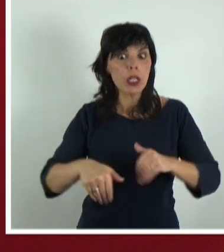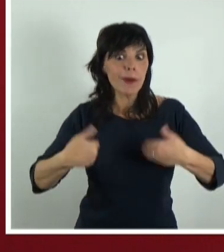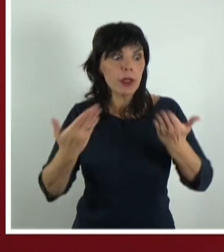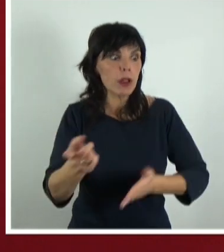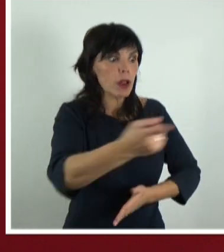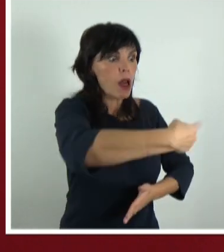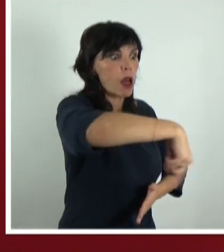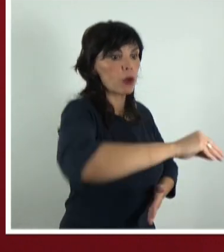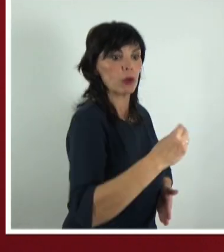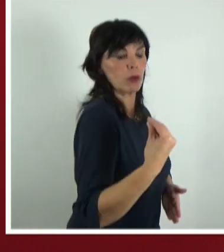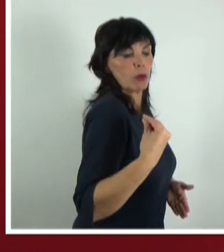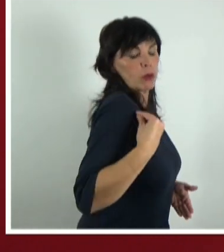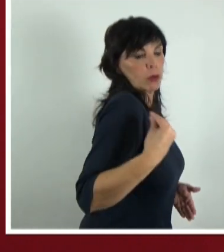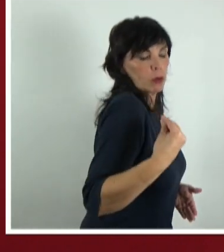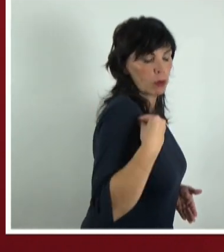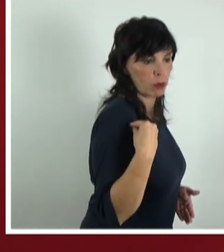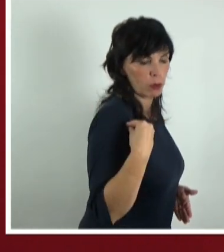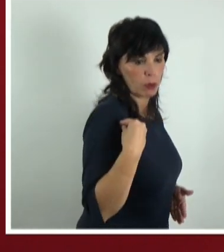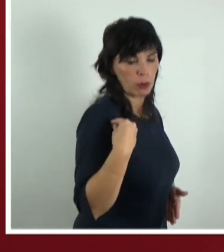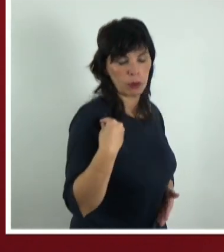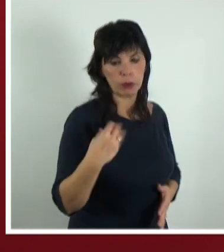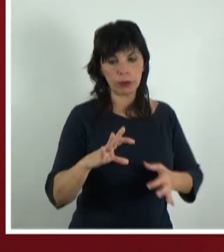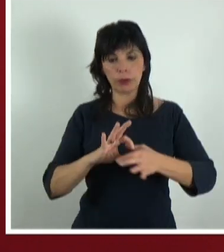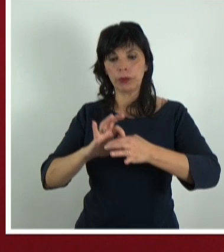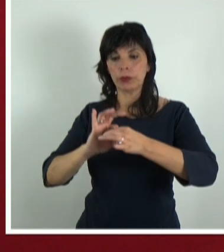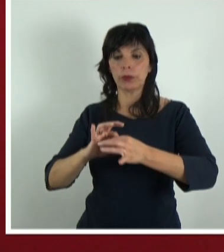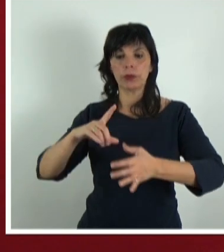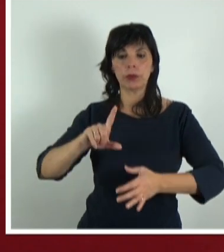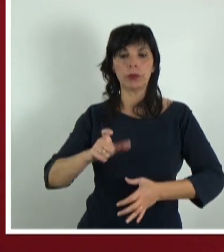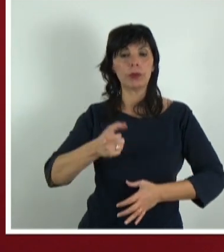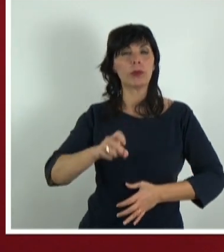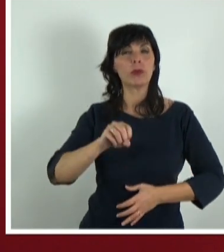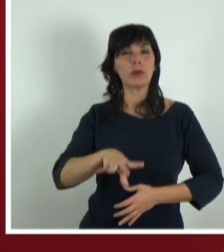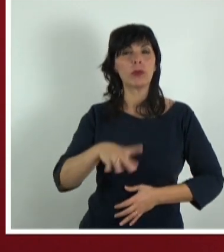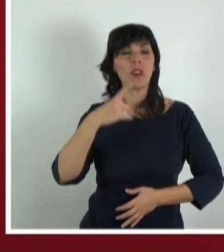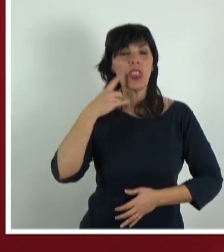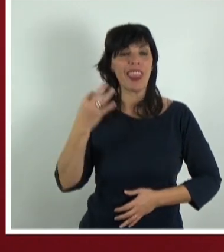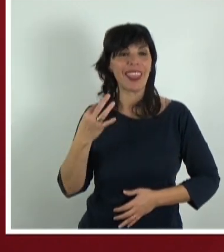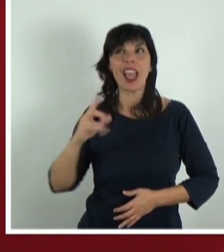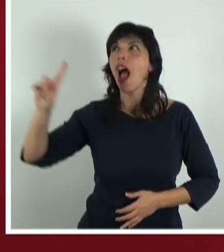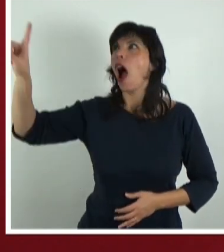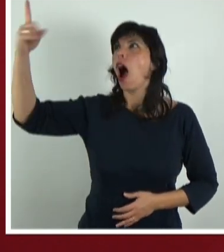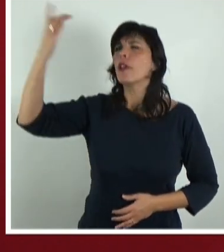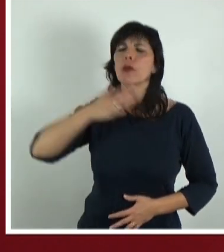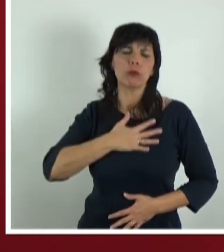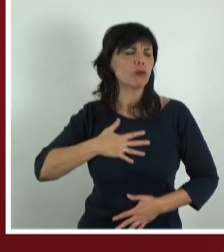el apóstol Pablo en Gálatas 1:15, cuando agradó a Dios,